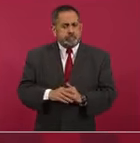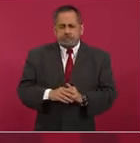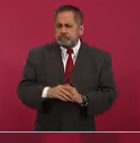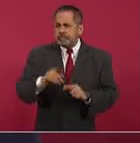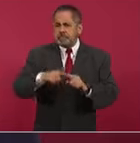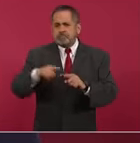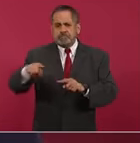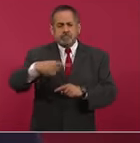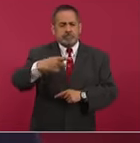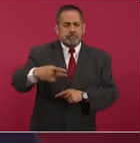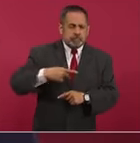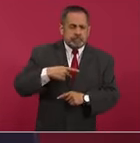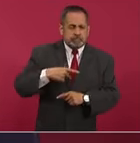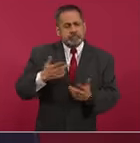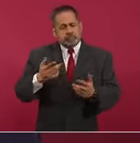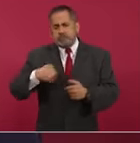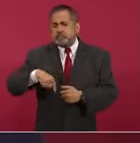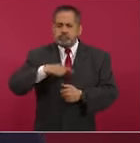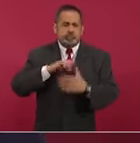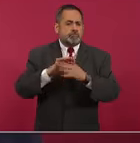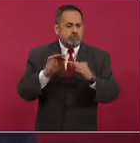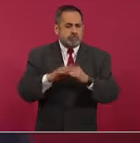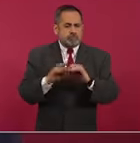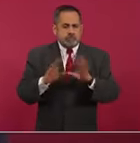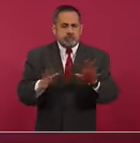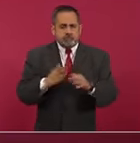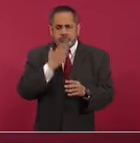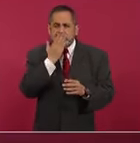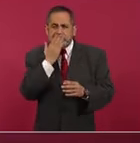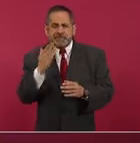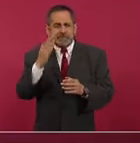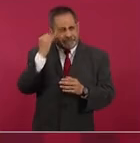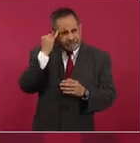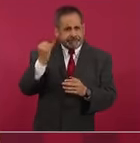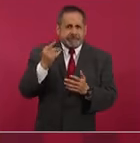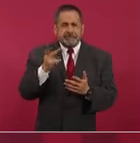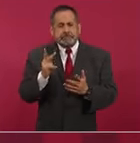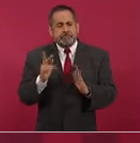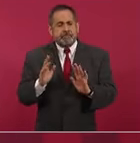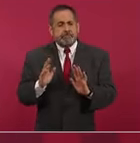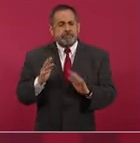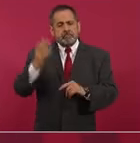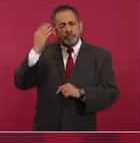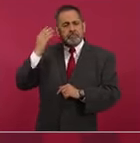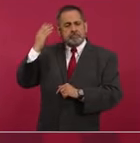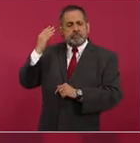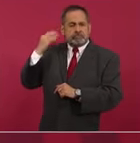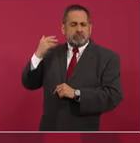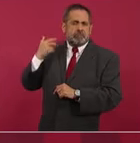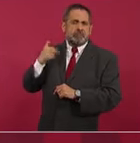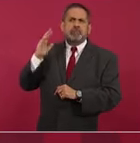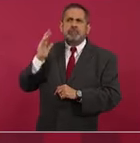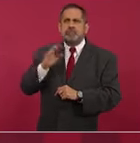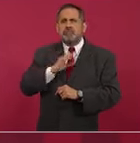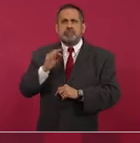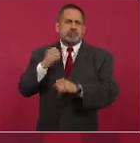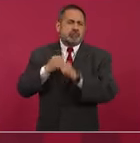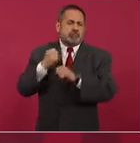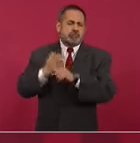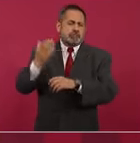preguntó y aclaramos que era un proyecto que se impulsó desde hace algunos